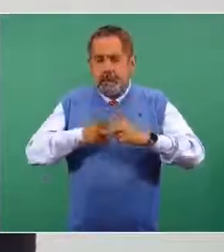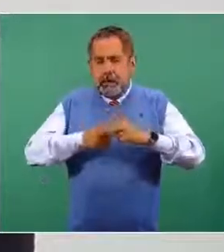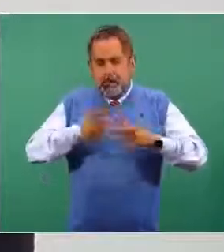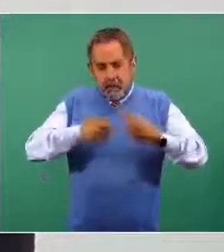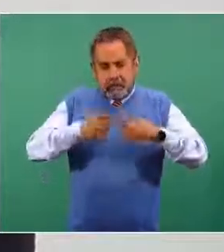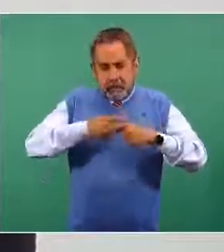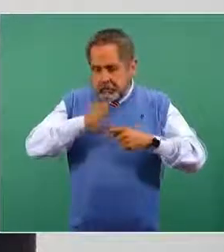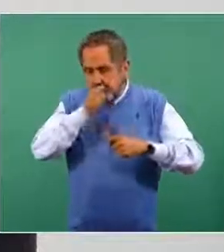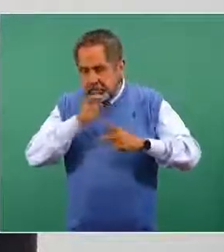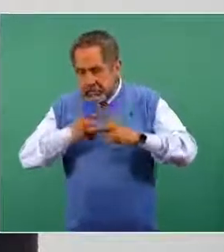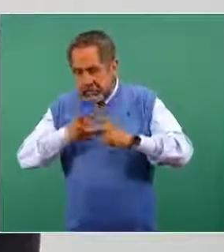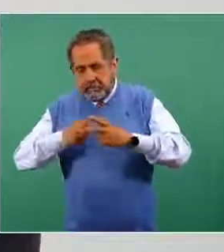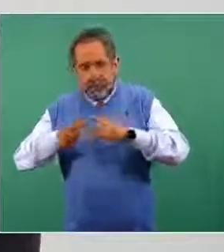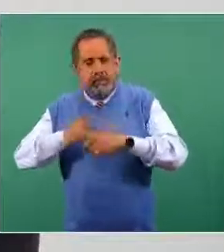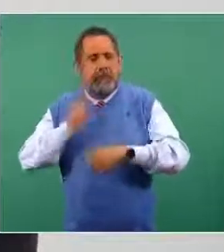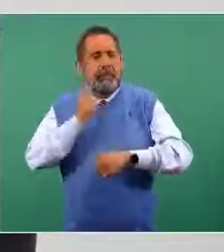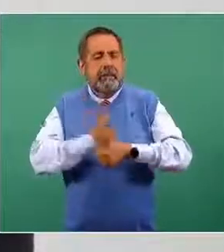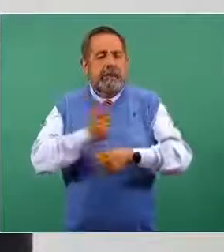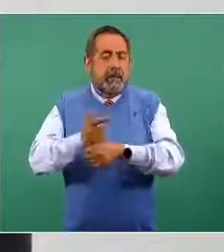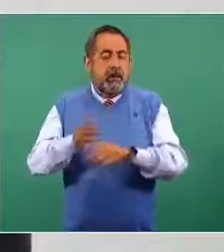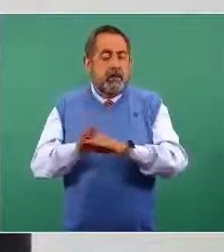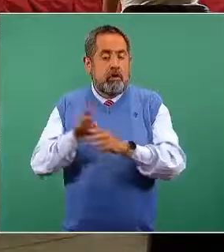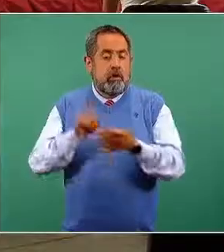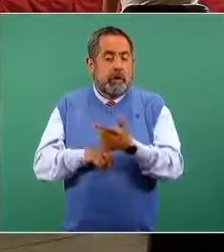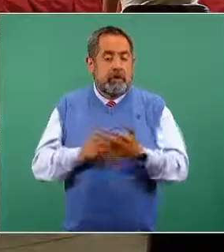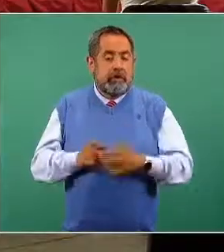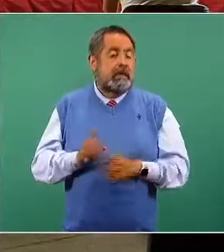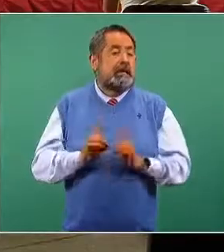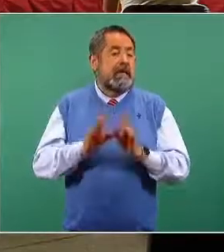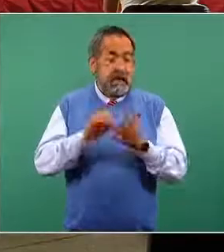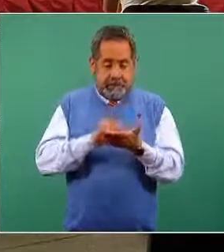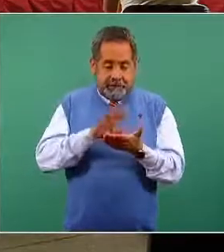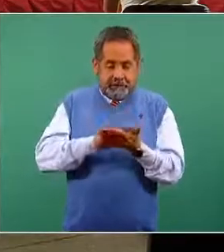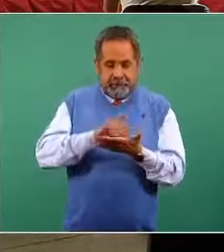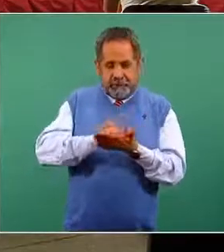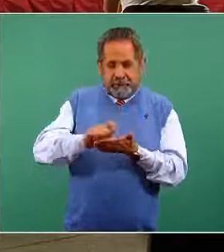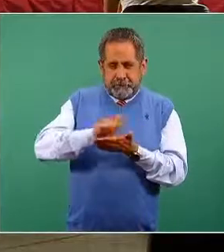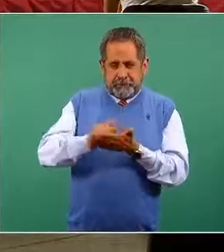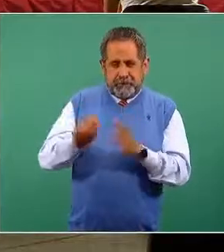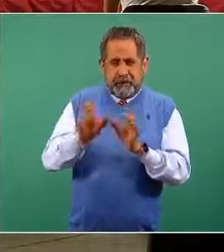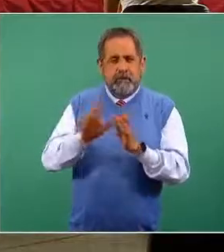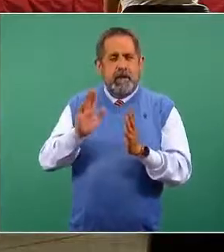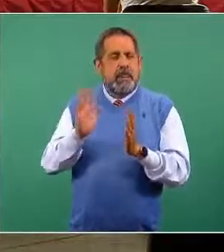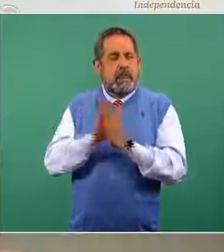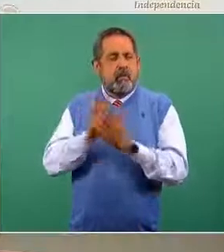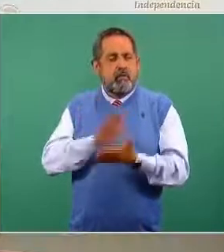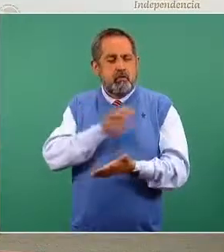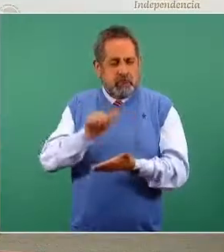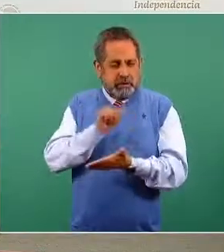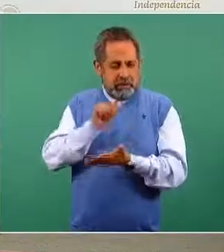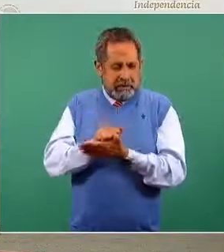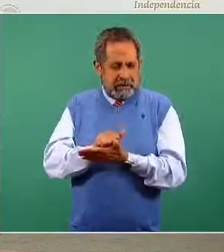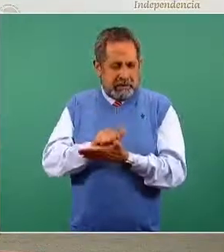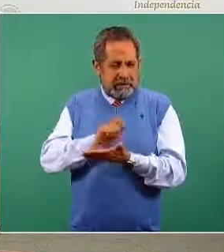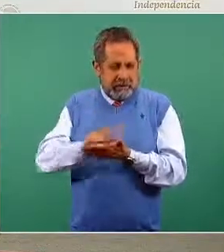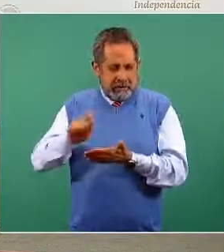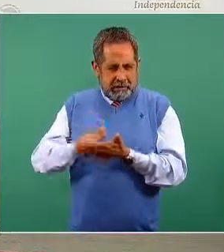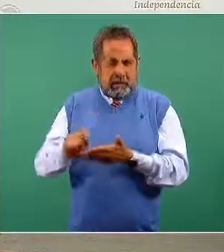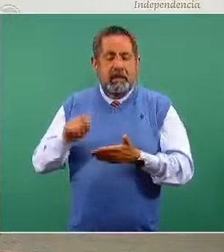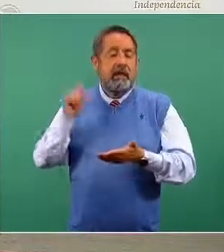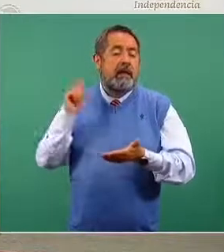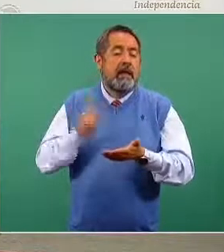que aplicaron, en donde identificaron que las causas que registraron en el certificado de defunción y posteriormente en el acta de